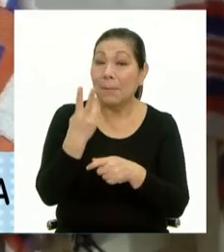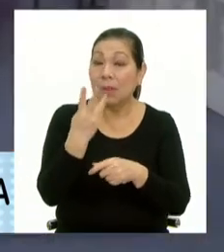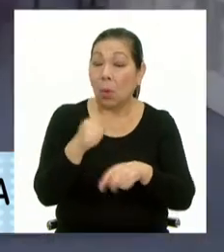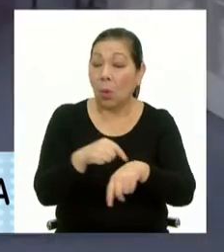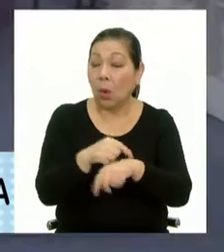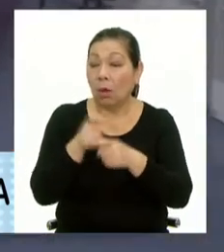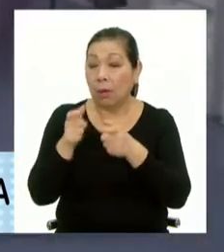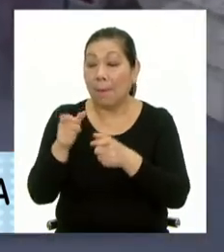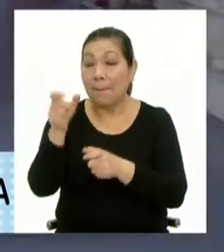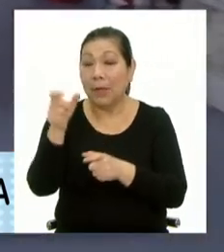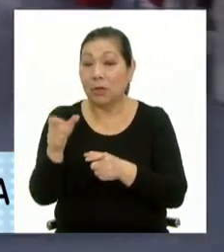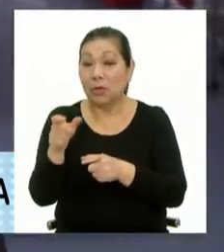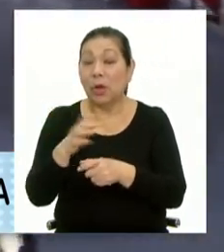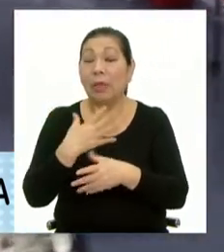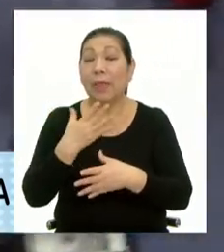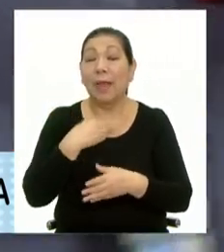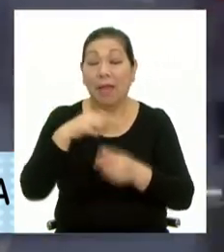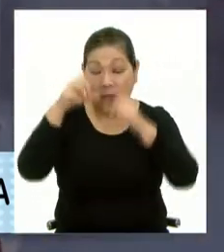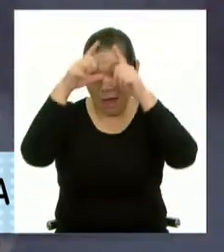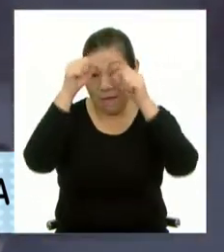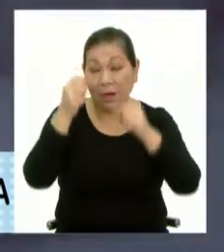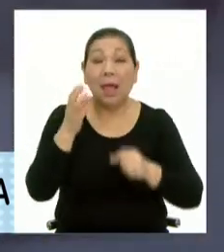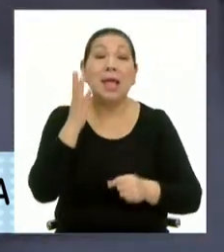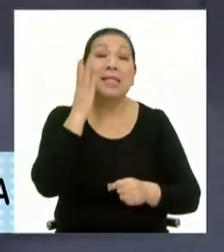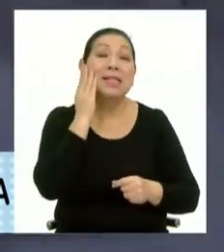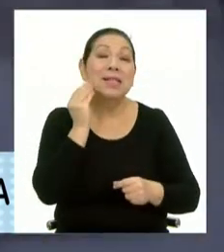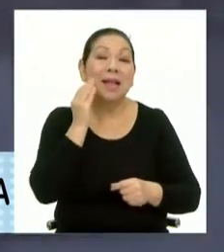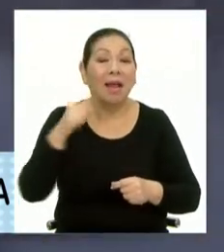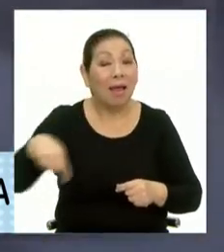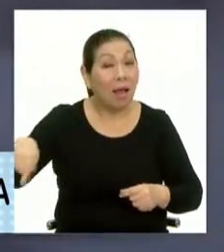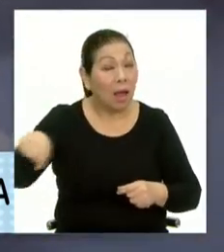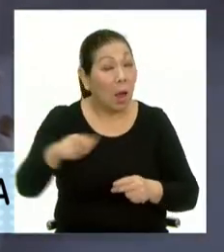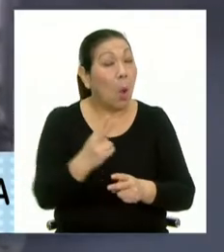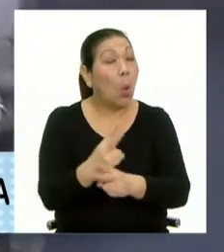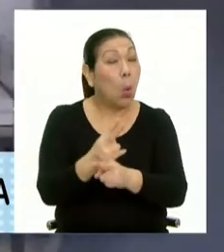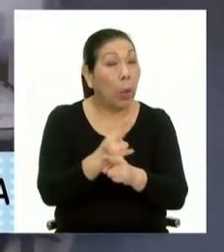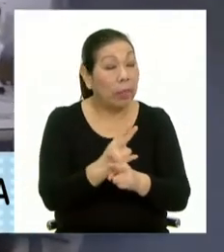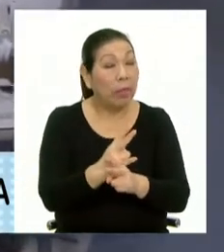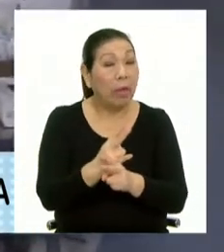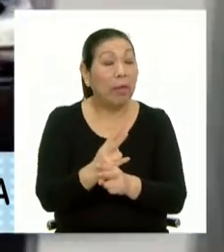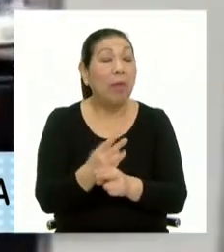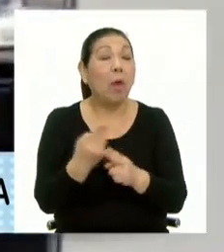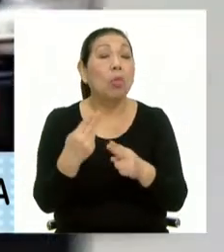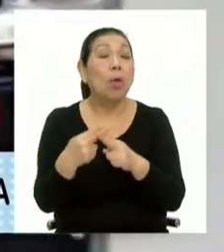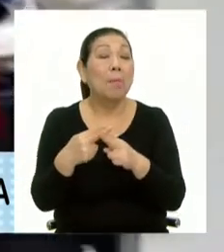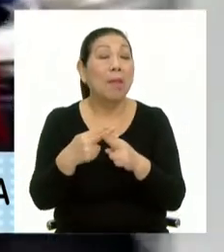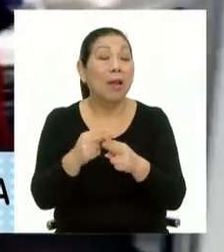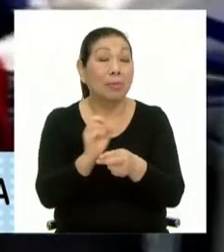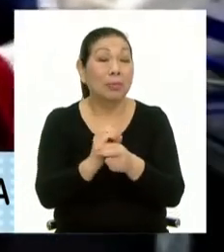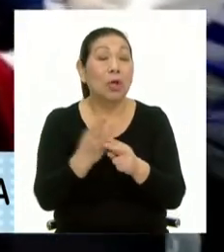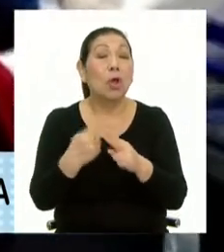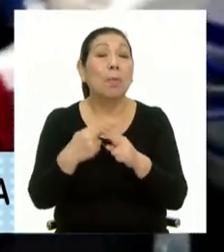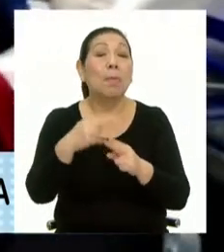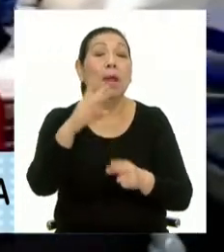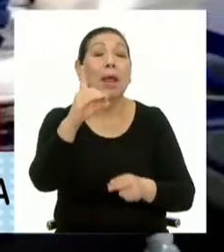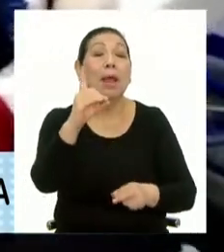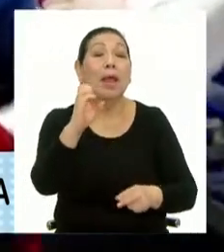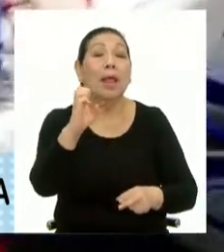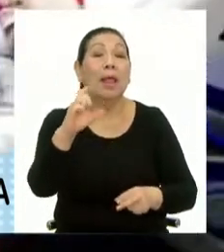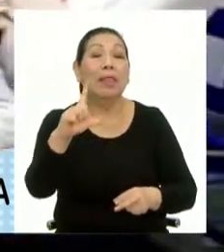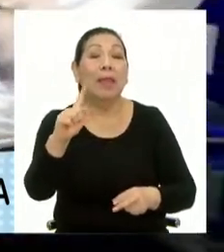horas por personal de salud. En Chiclayo ya se han tomado las medidas respectivas y se coordina con el Ministerio de Salud para